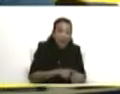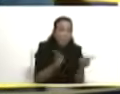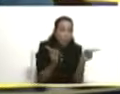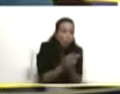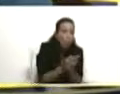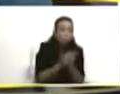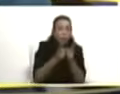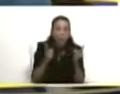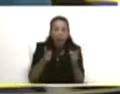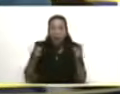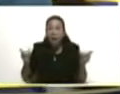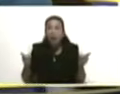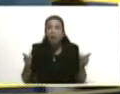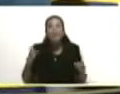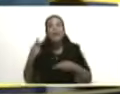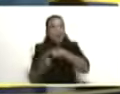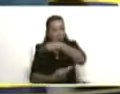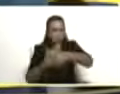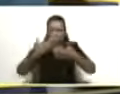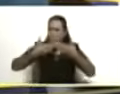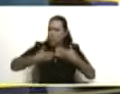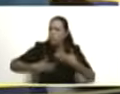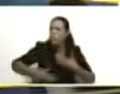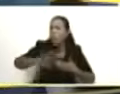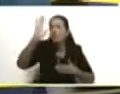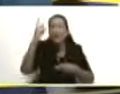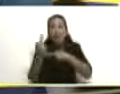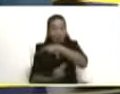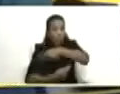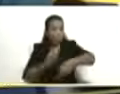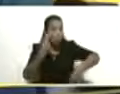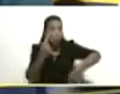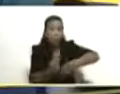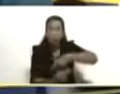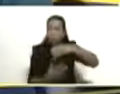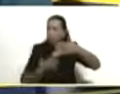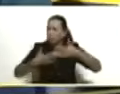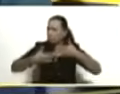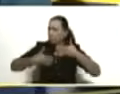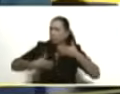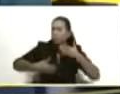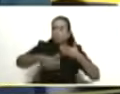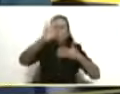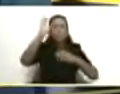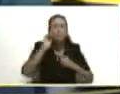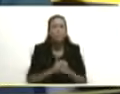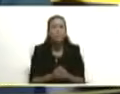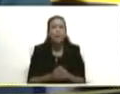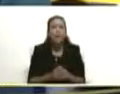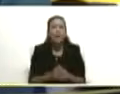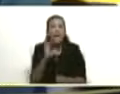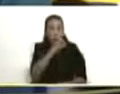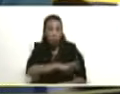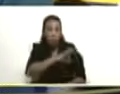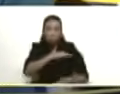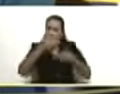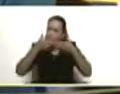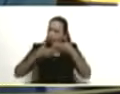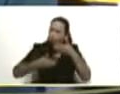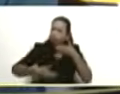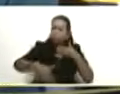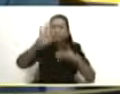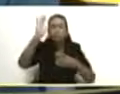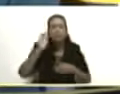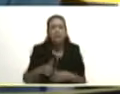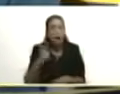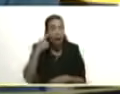plazo, decimos que aquí tenemos revolución para rato, la revolución bolivariana para rato, el socialismo para rato.